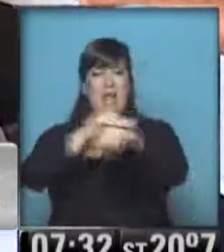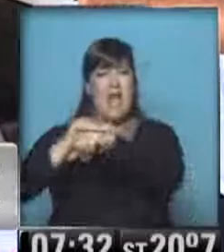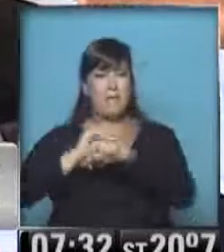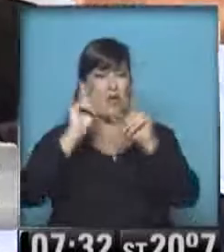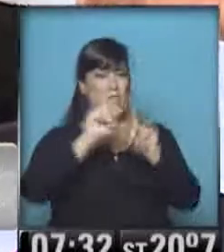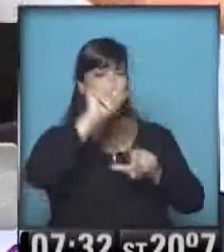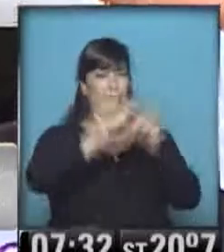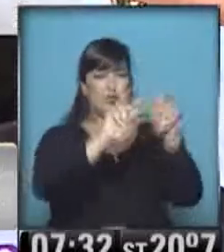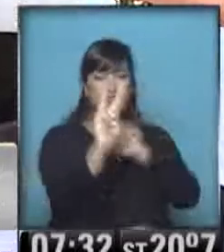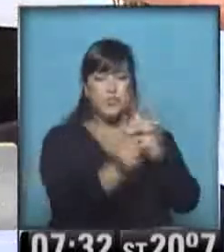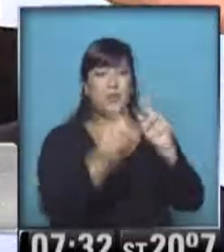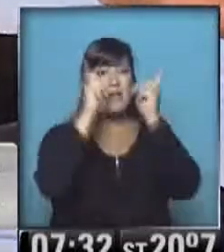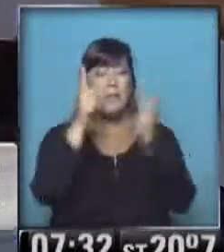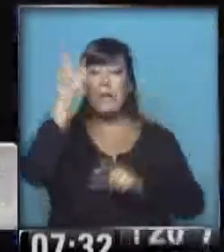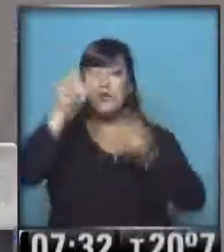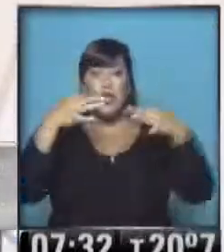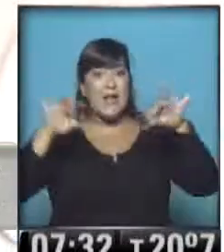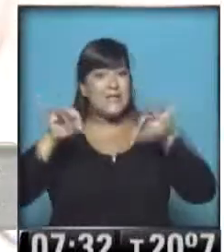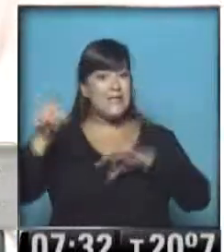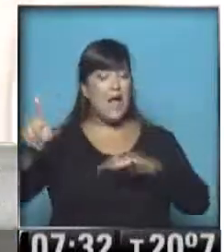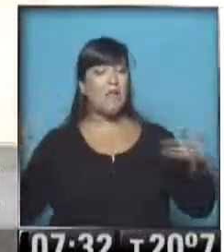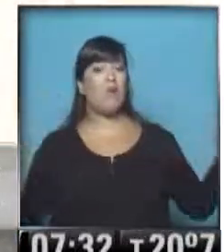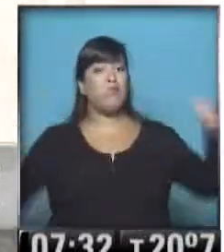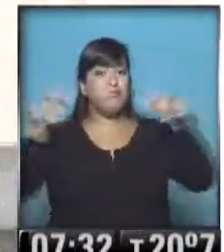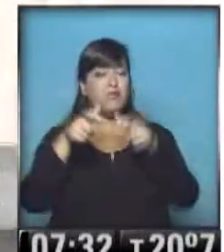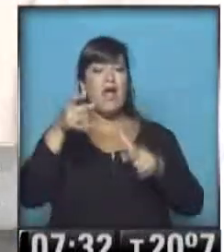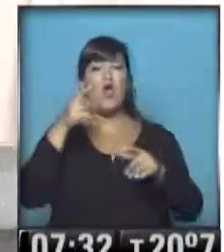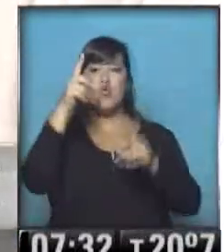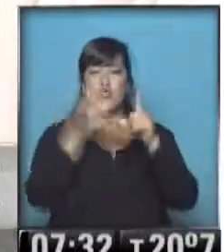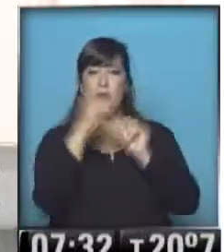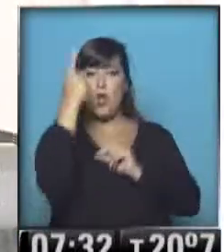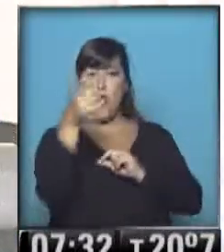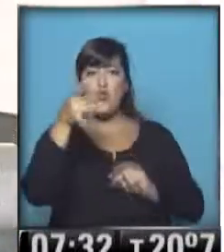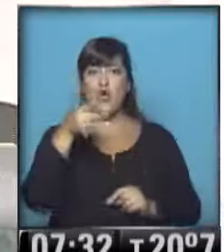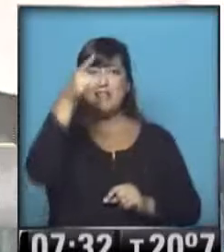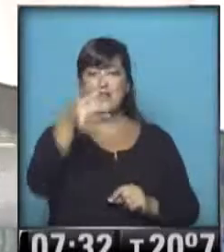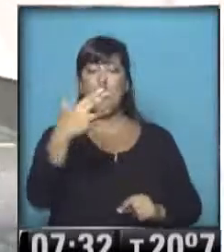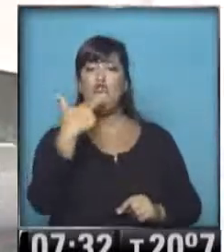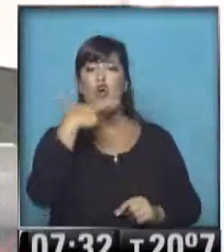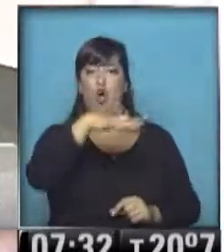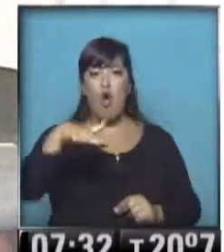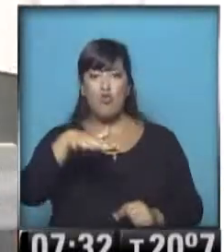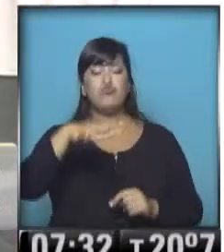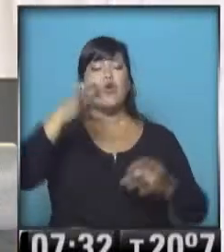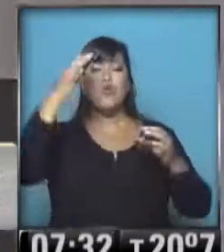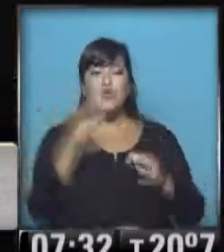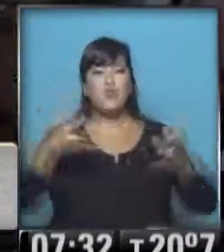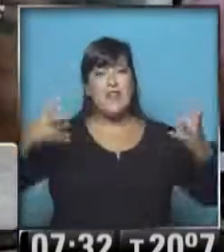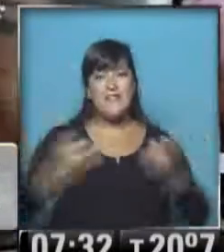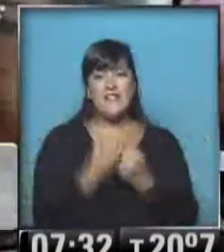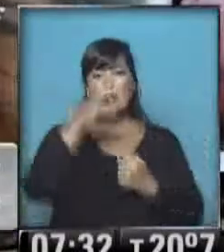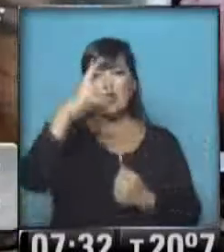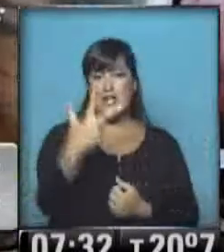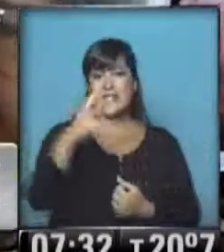como así también de sobrevivientes, se llevó a cabo en el andén 1 de la estación 11, al cumplirse